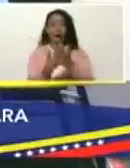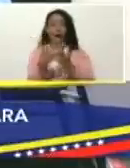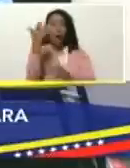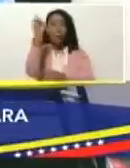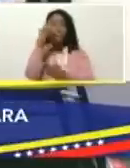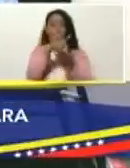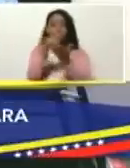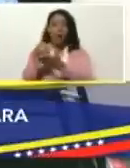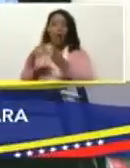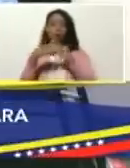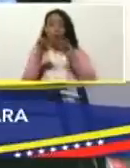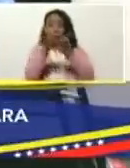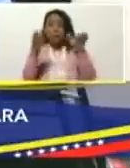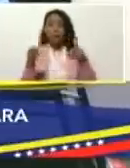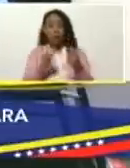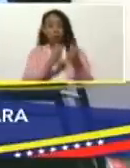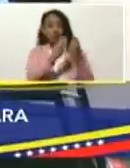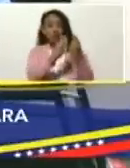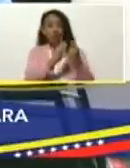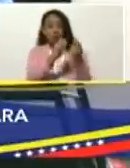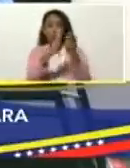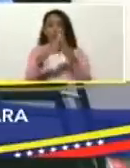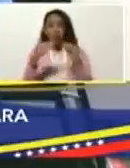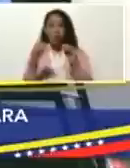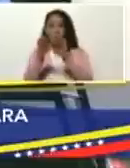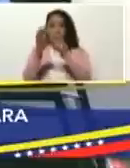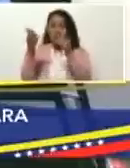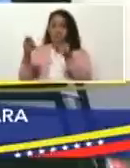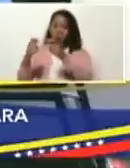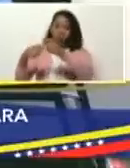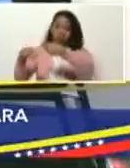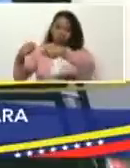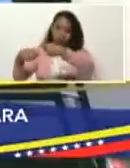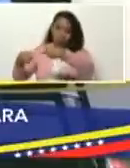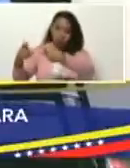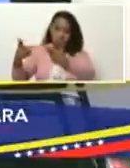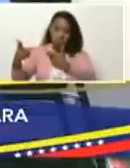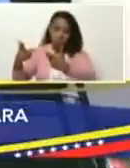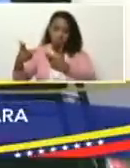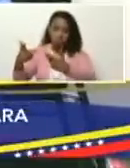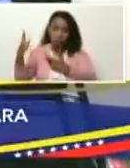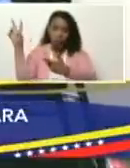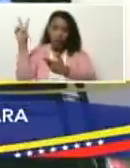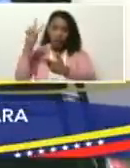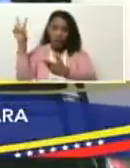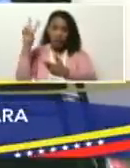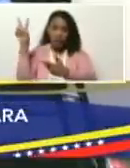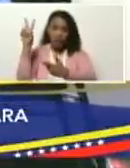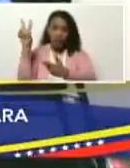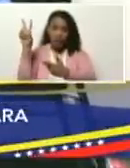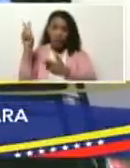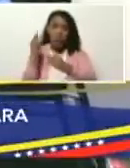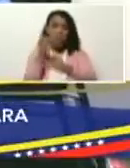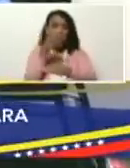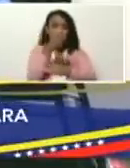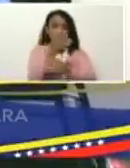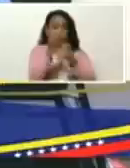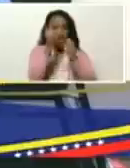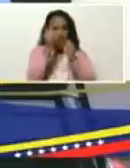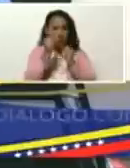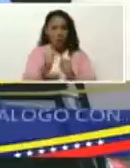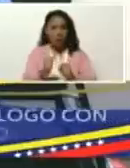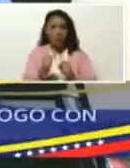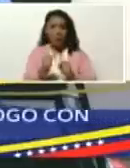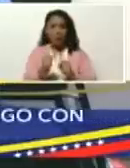participado en todas las mesas de diálogo en todas las mesas de negociación Así que Venezuela va con mucha firmeza mucha